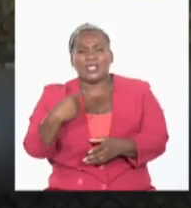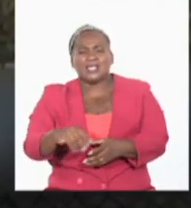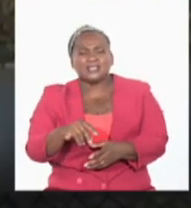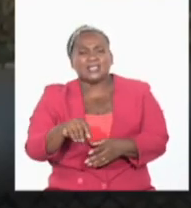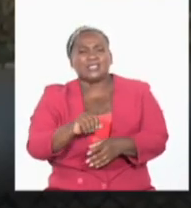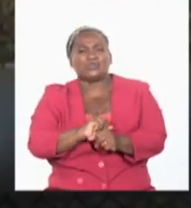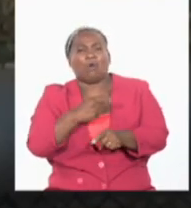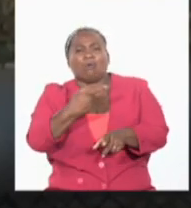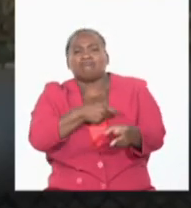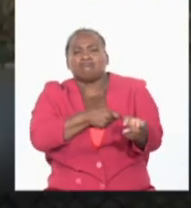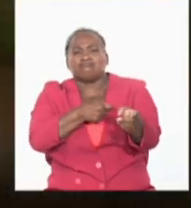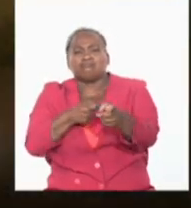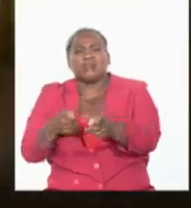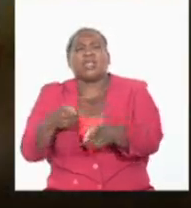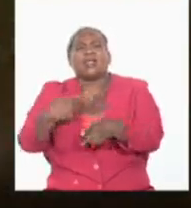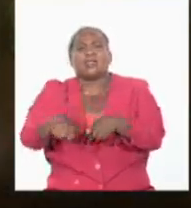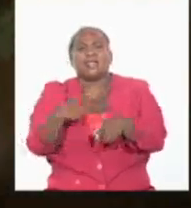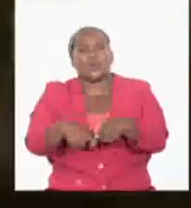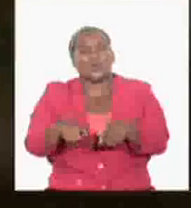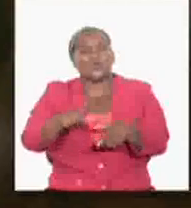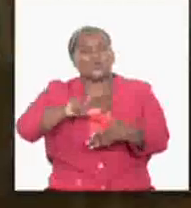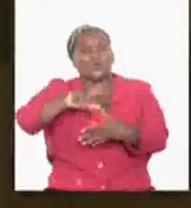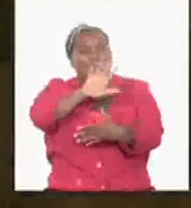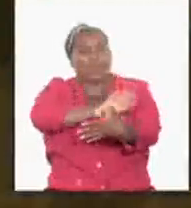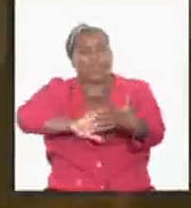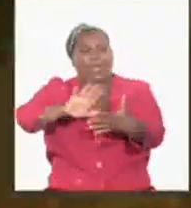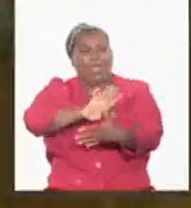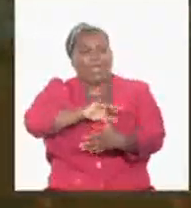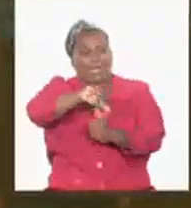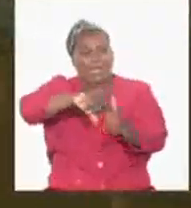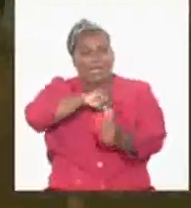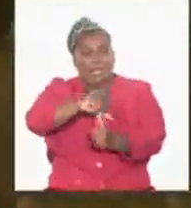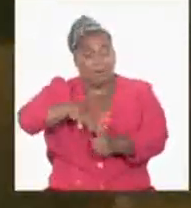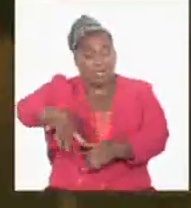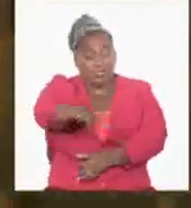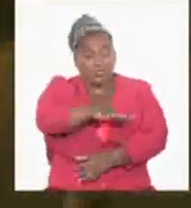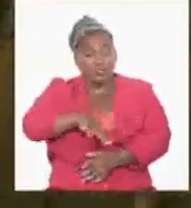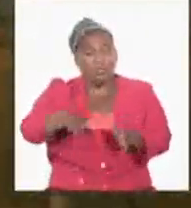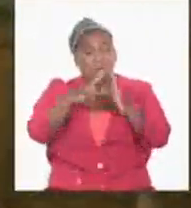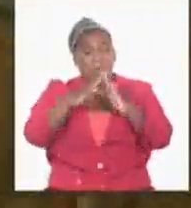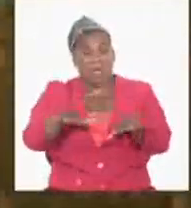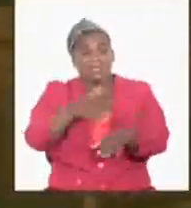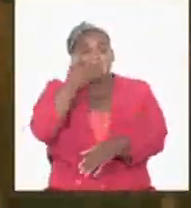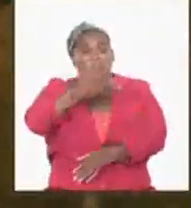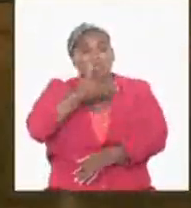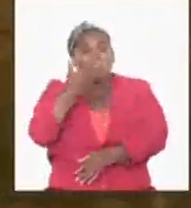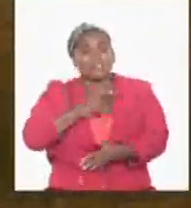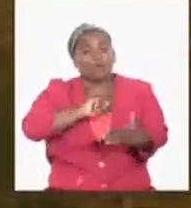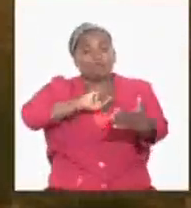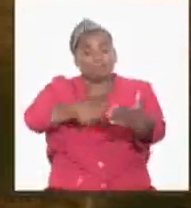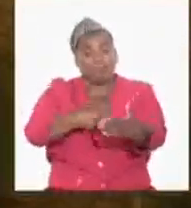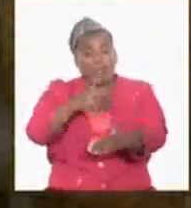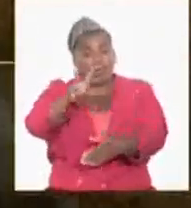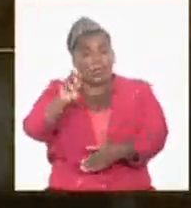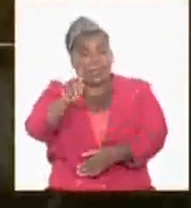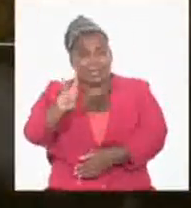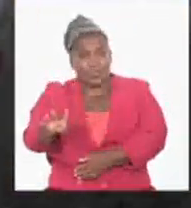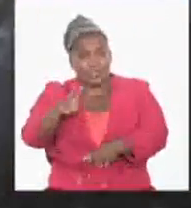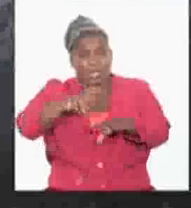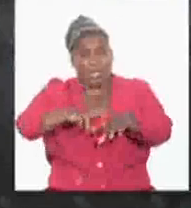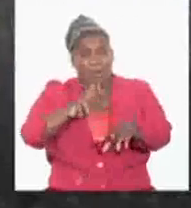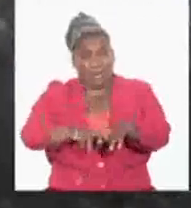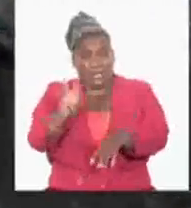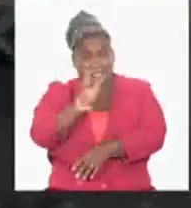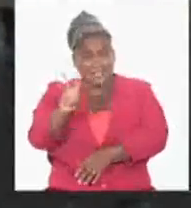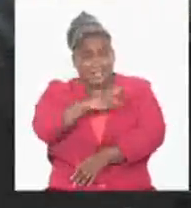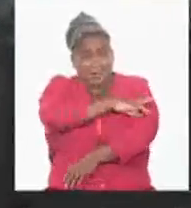los recursos naturales de América Latina y el Caribe, zona de paz, según la declaración firmada en 2014 en La Habana por las 33